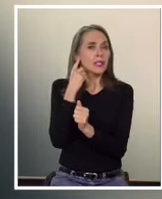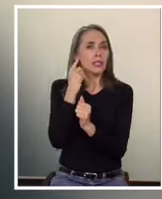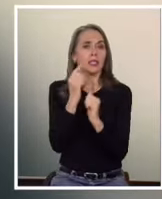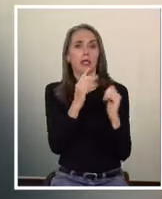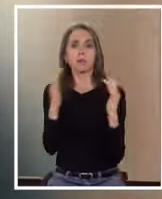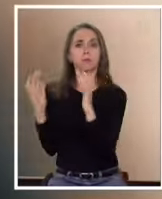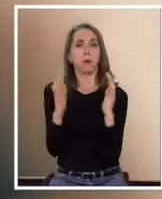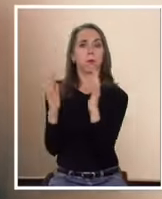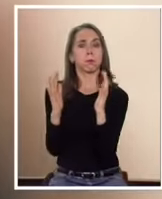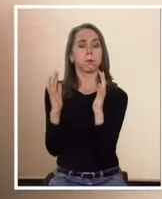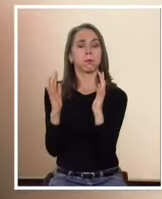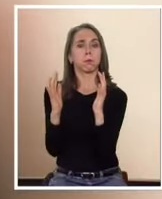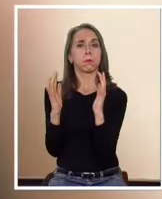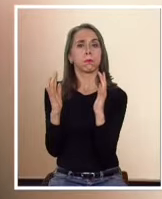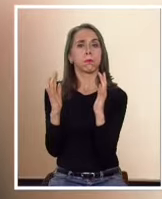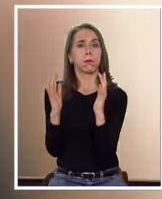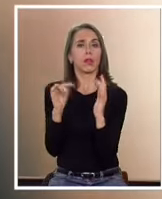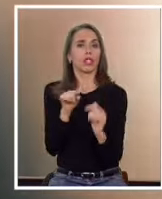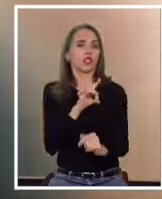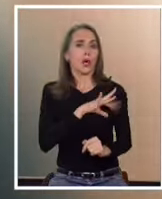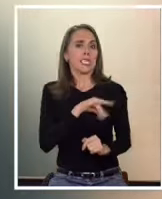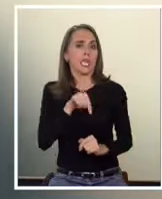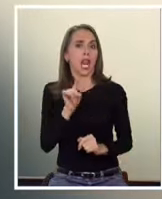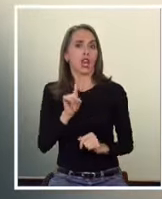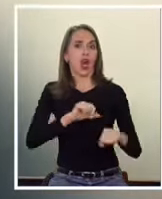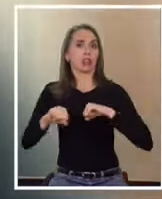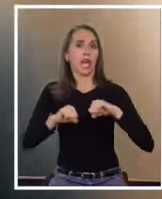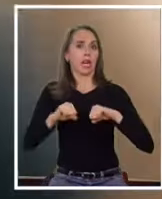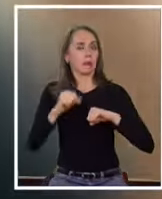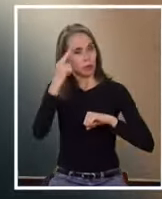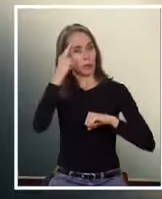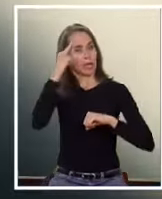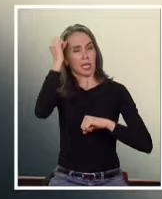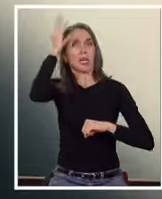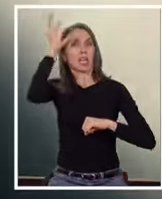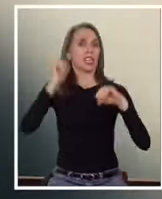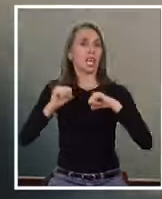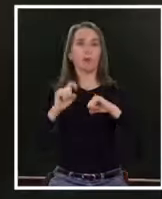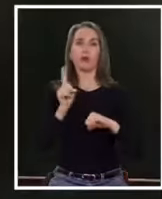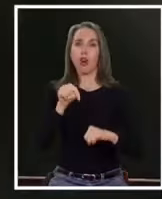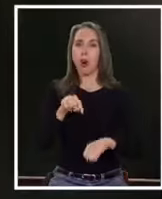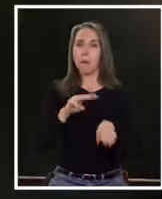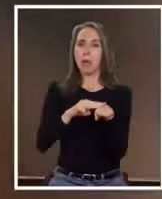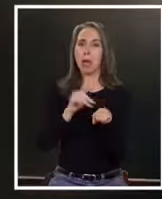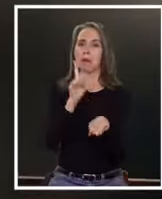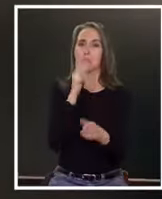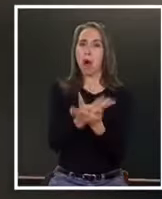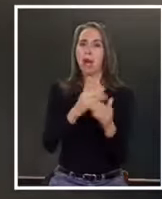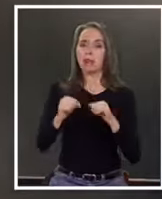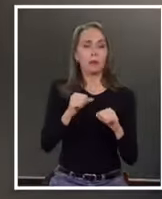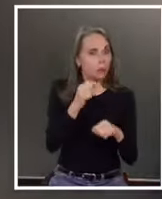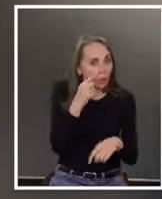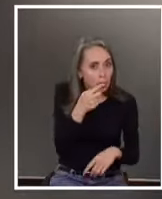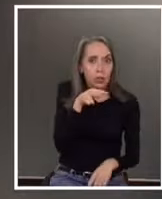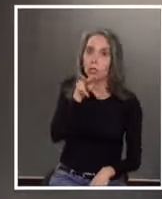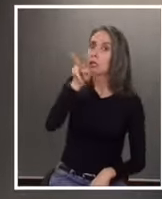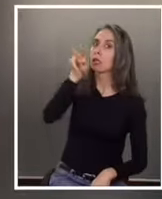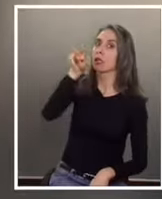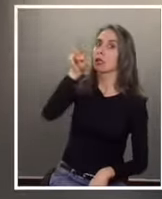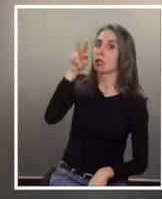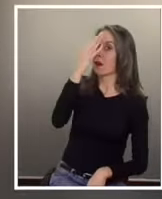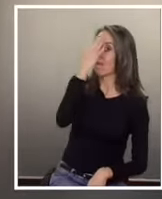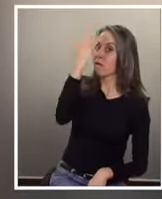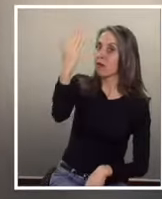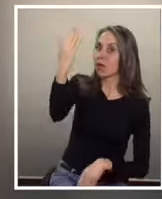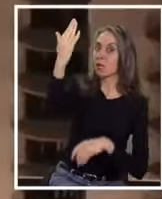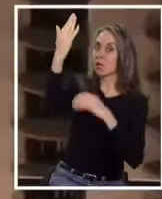se movió. Y como no estamos en Chile, dije terremoto, y el terremoto obviamente no es. Y cuando alzo la mirada, me di cuenta que el edificio